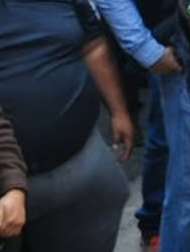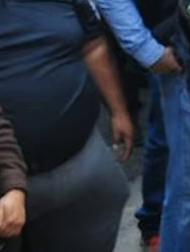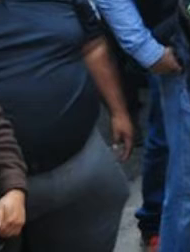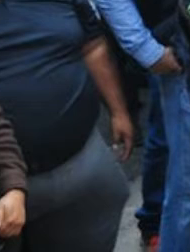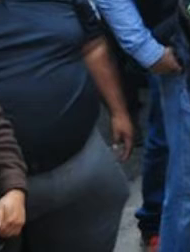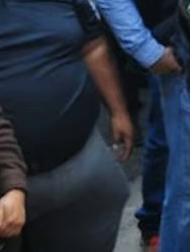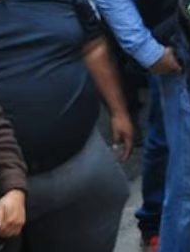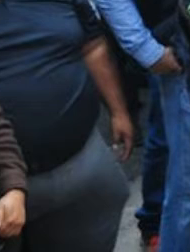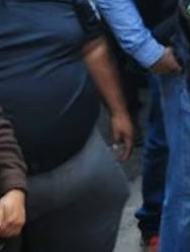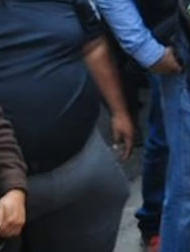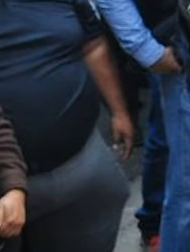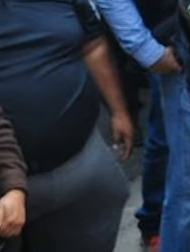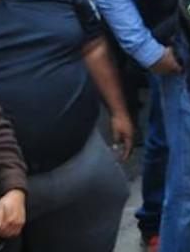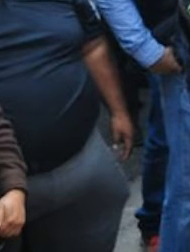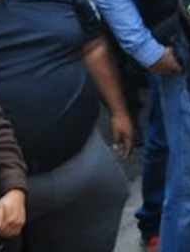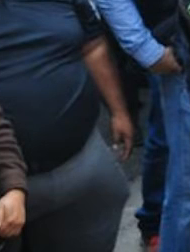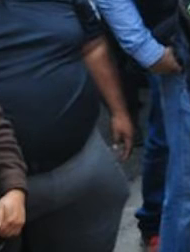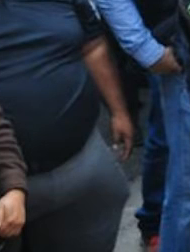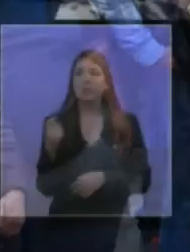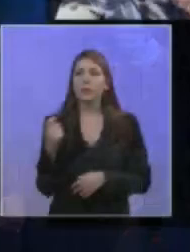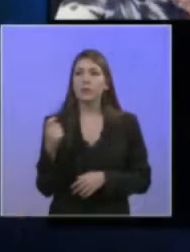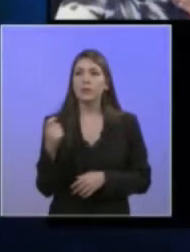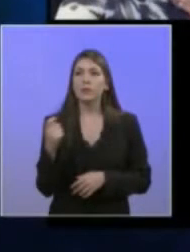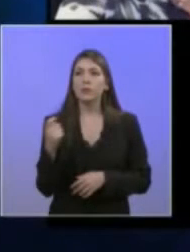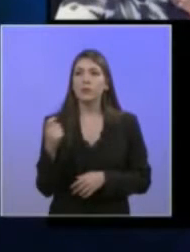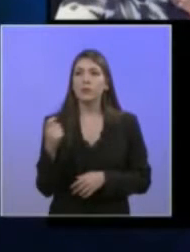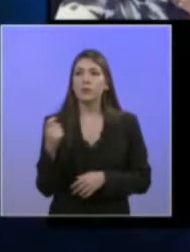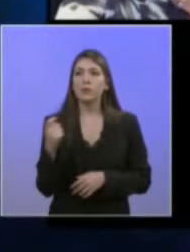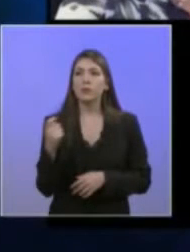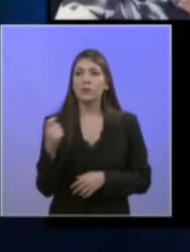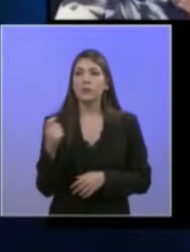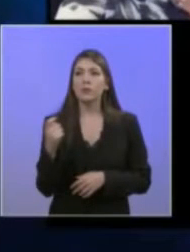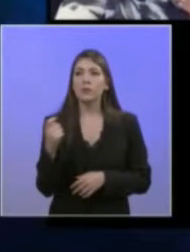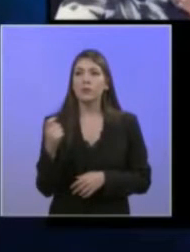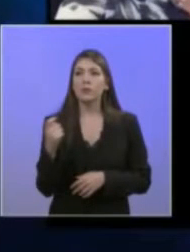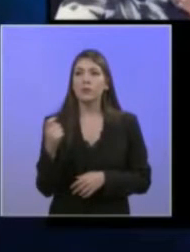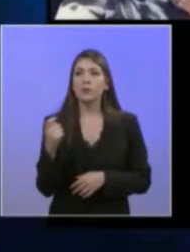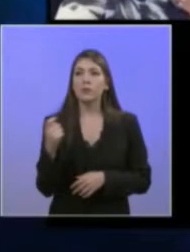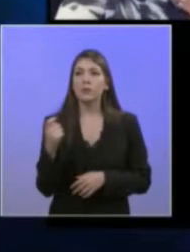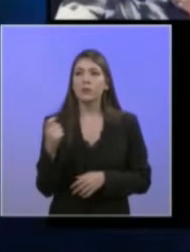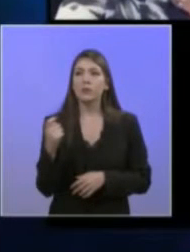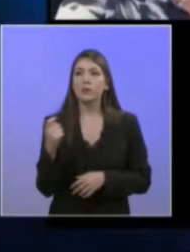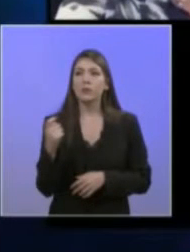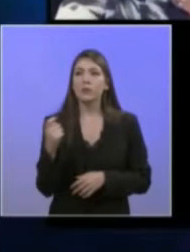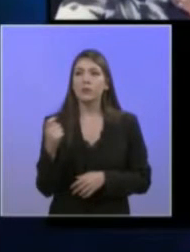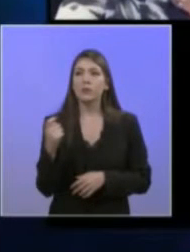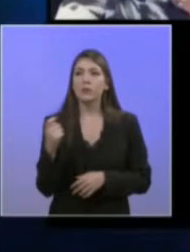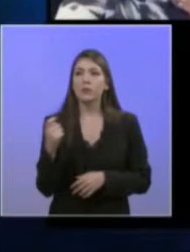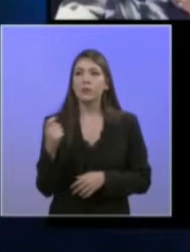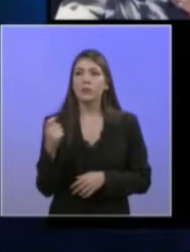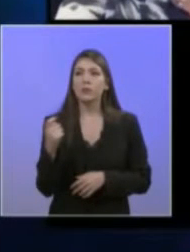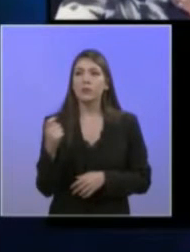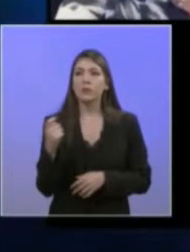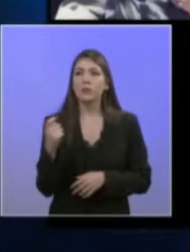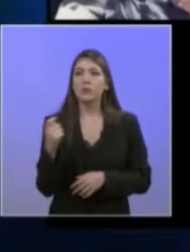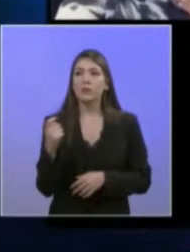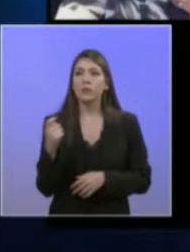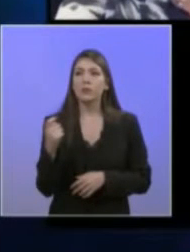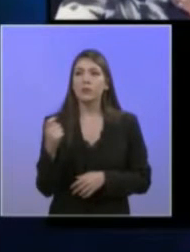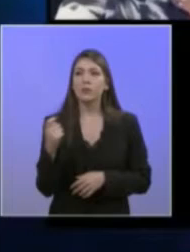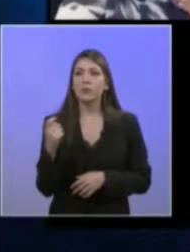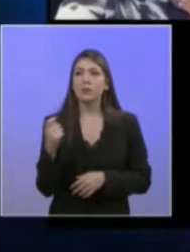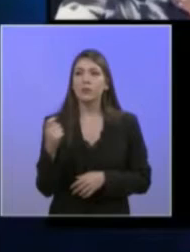no se le puede quitar el derecho de votar y ser votados. Pero ya sabemos que hay intereses